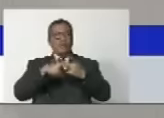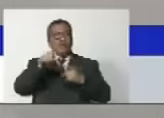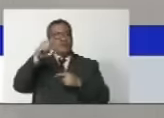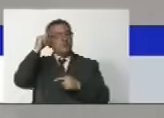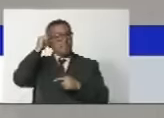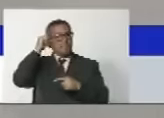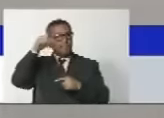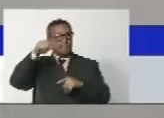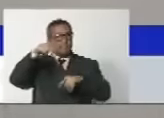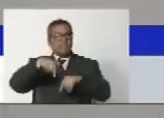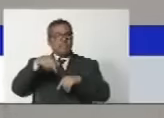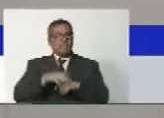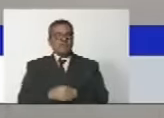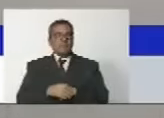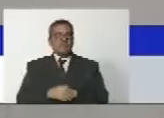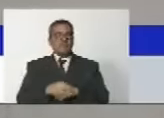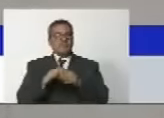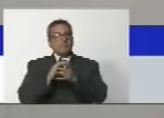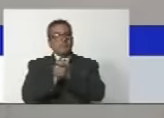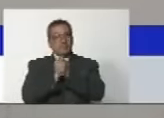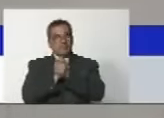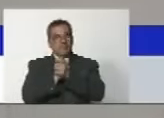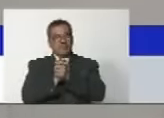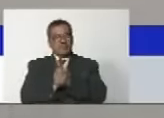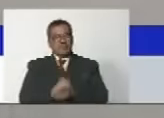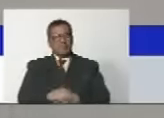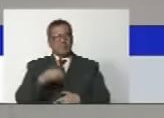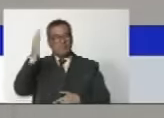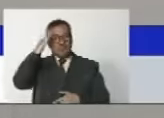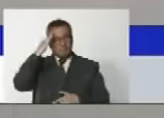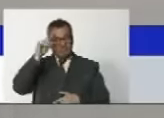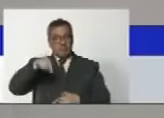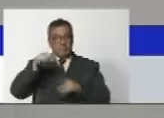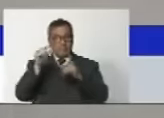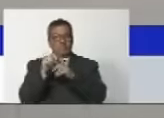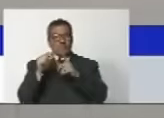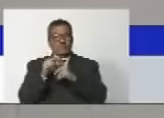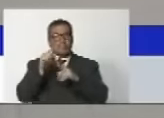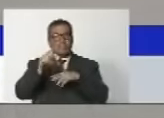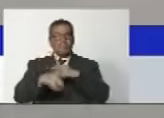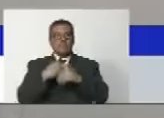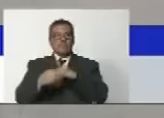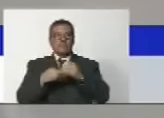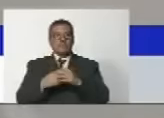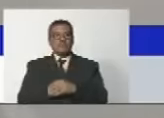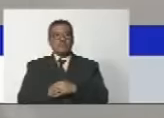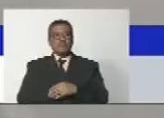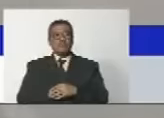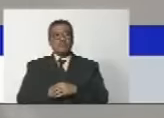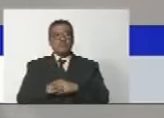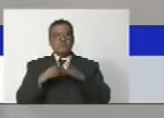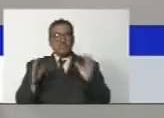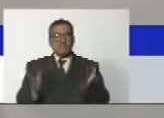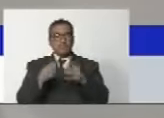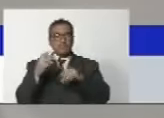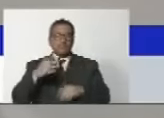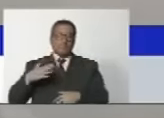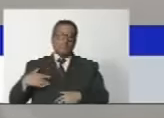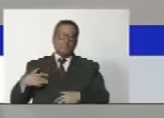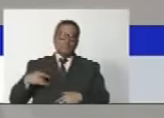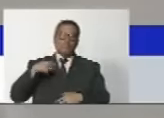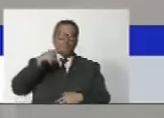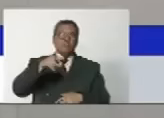hoy para solidarizarnos, y sé que mis palabras van a ser a unísono el